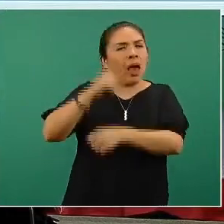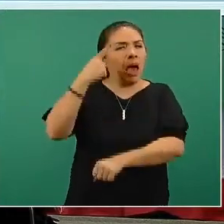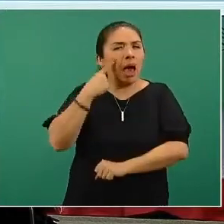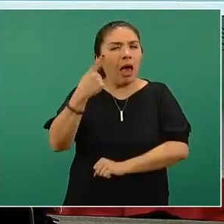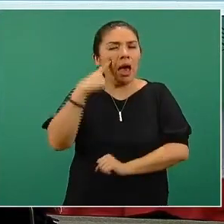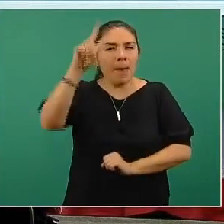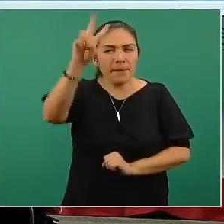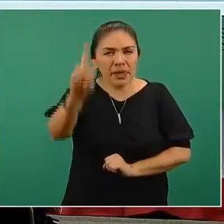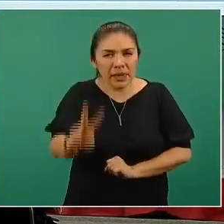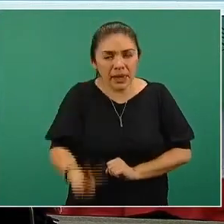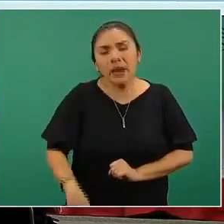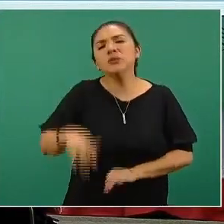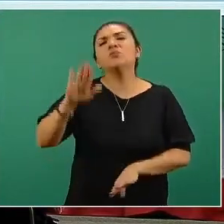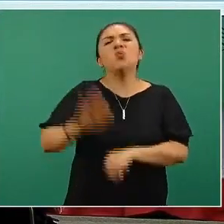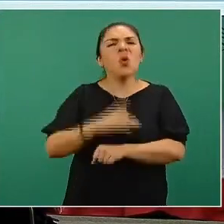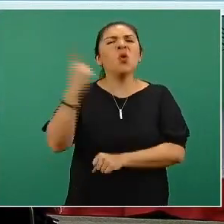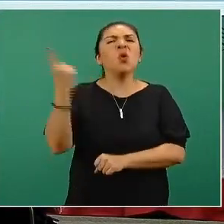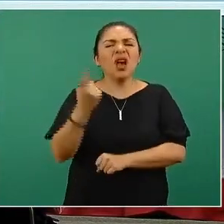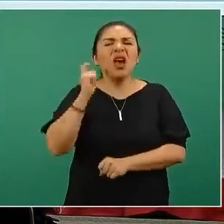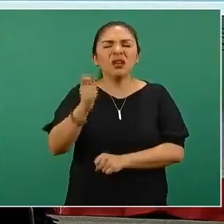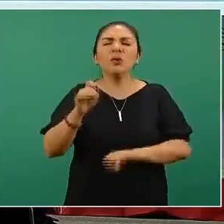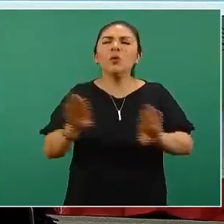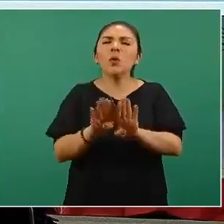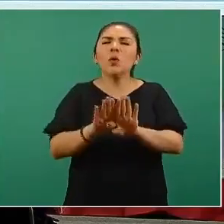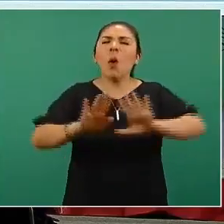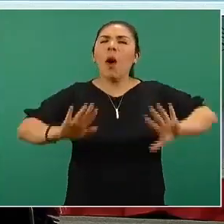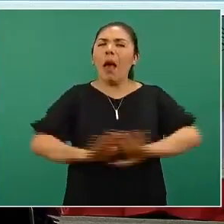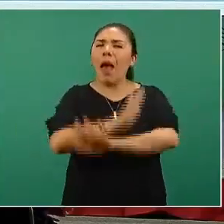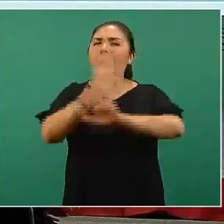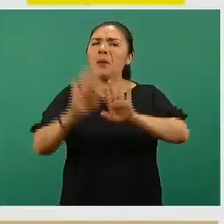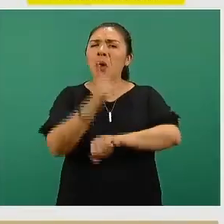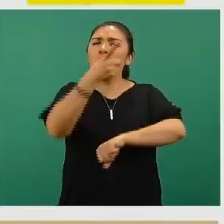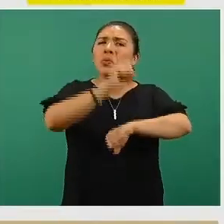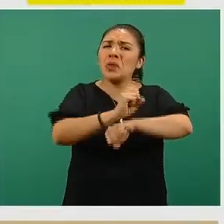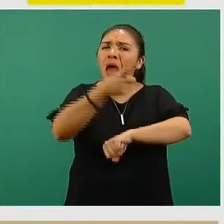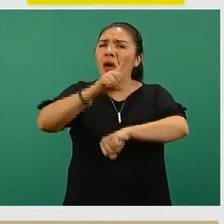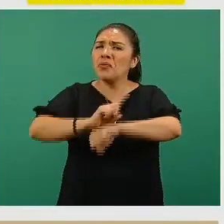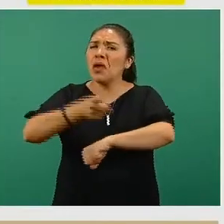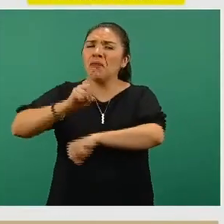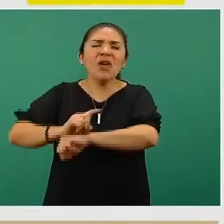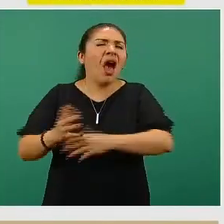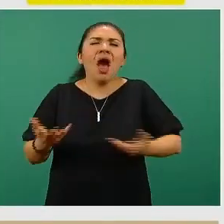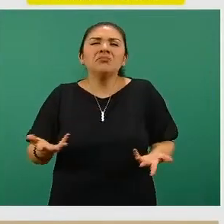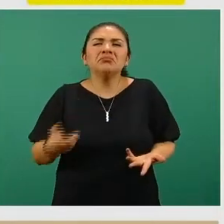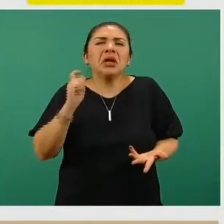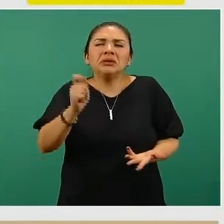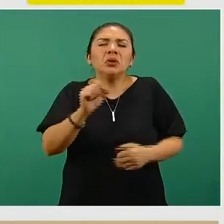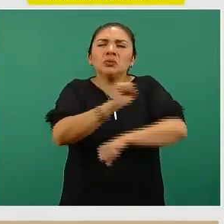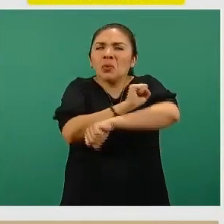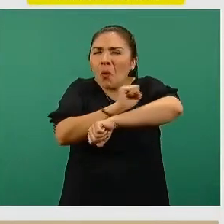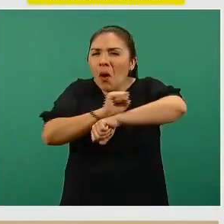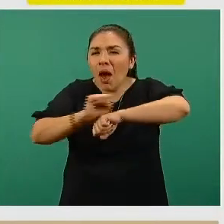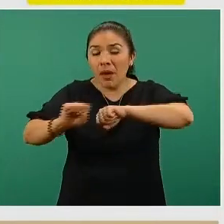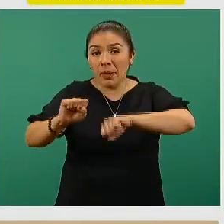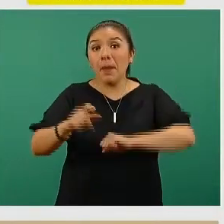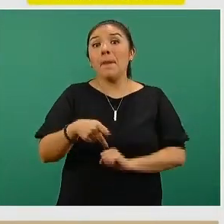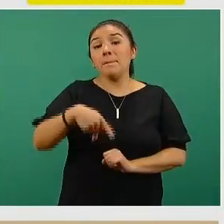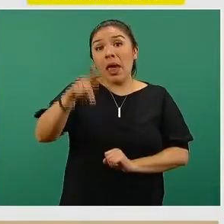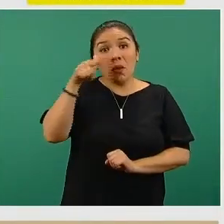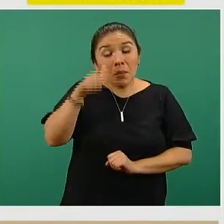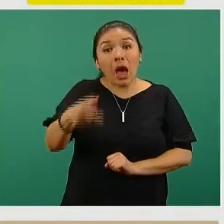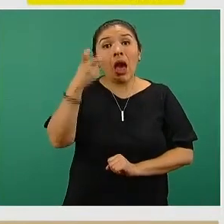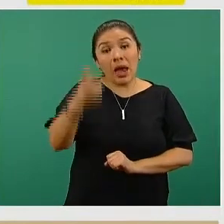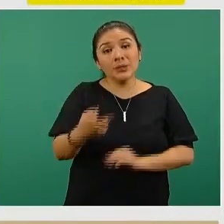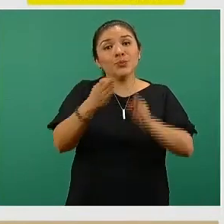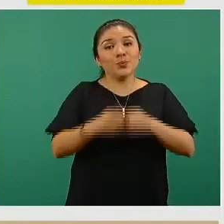presentamos, principalmente porque la variabilidad día con día o de lo que se va acumulando es muy poca. Pero es un